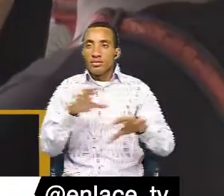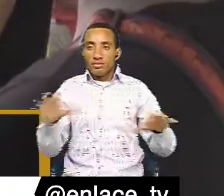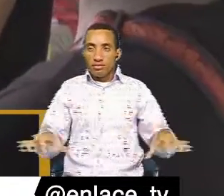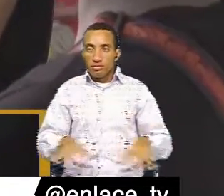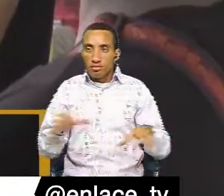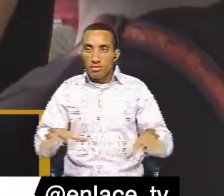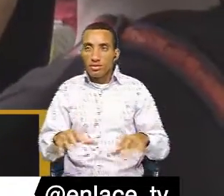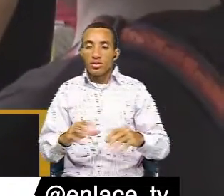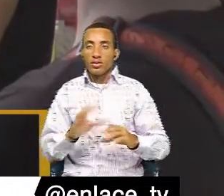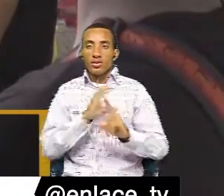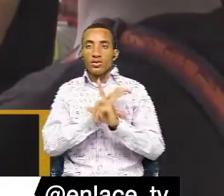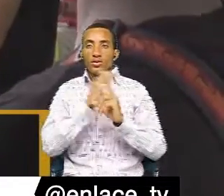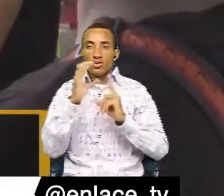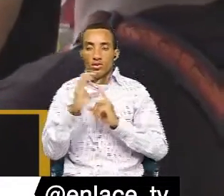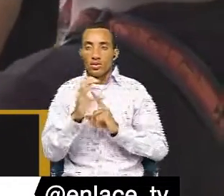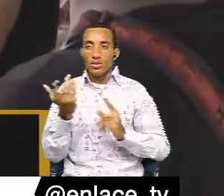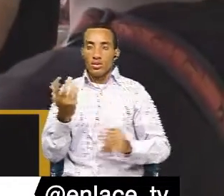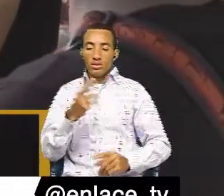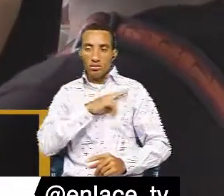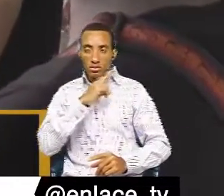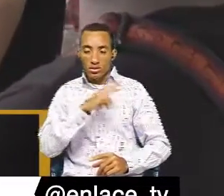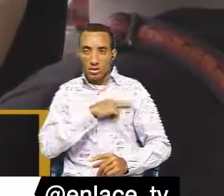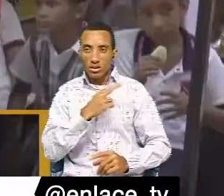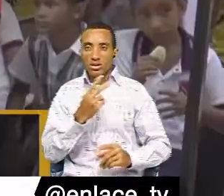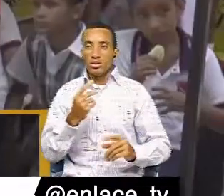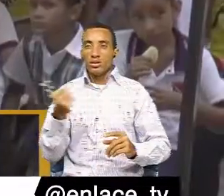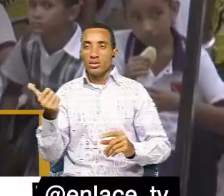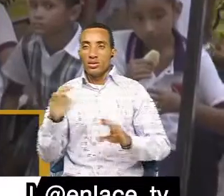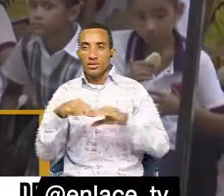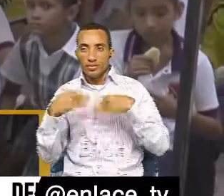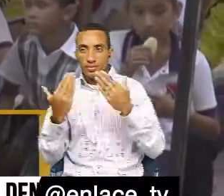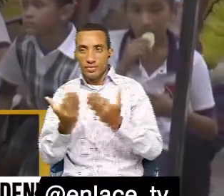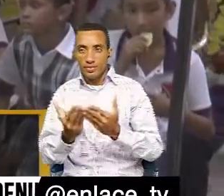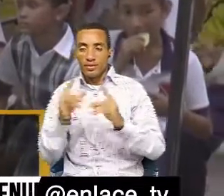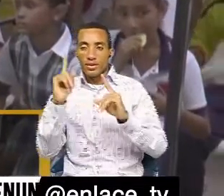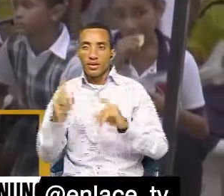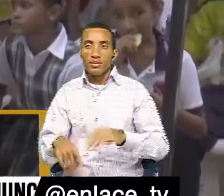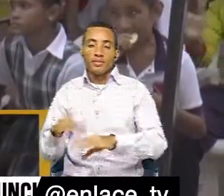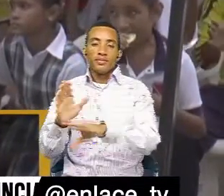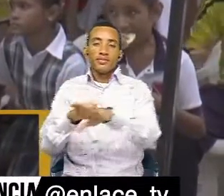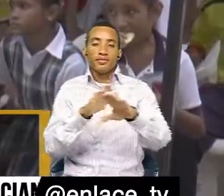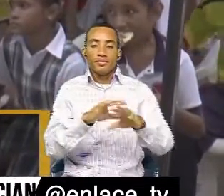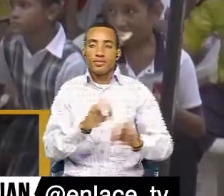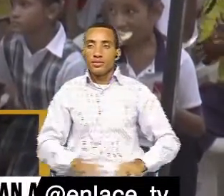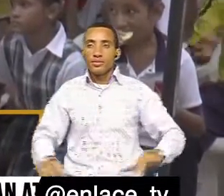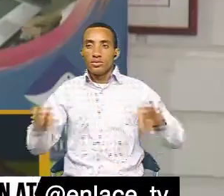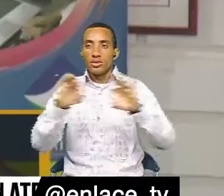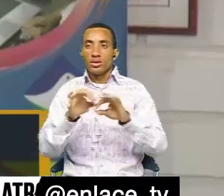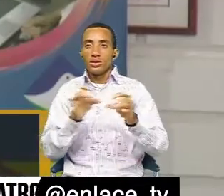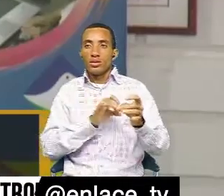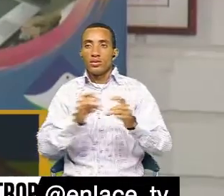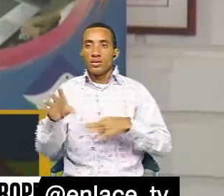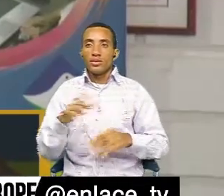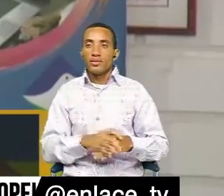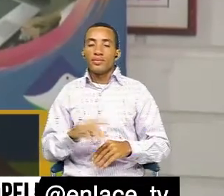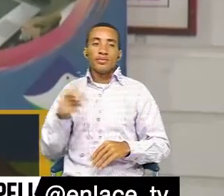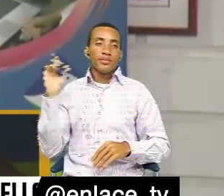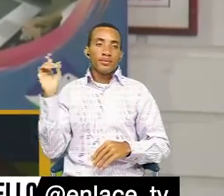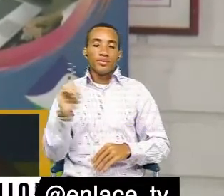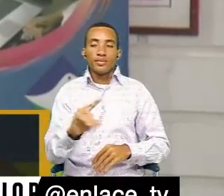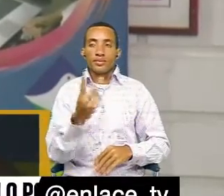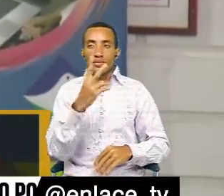actividades culturales, religiosas y académicas. La rectora de la institución educativa expone la importancia de esta fecha. Bueno, estos 20 años lo estamos celebrando